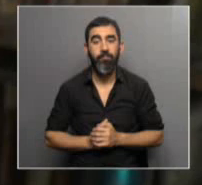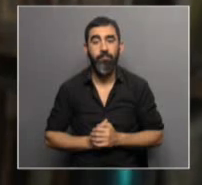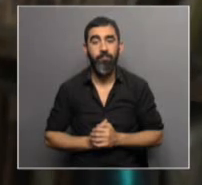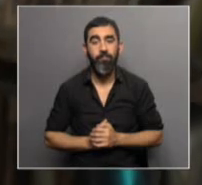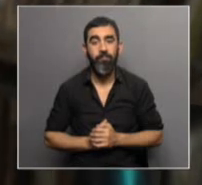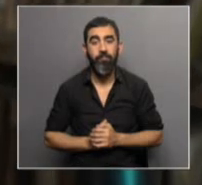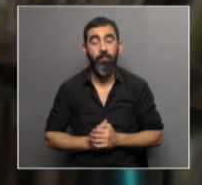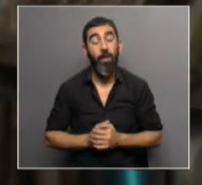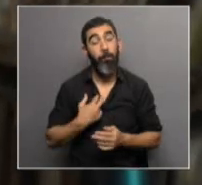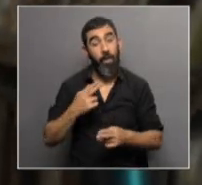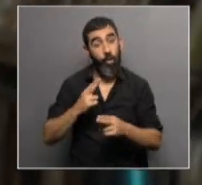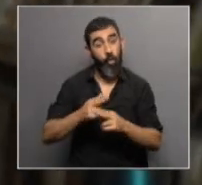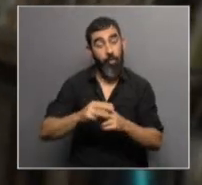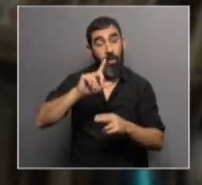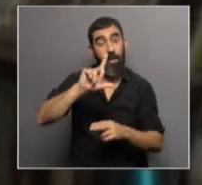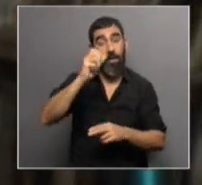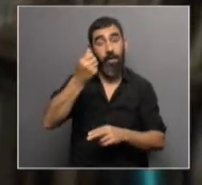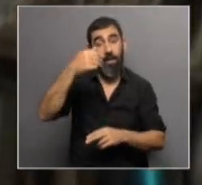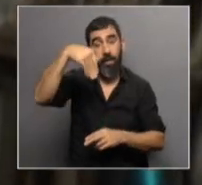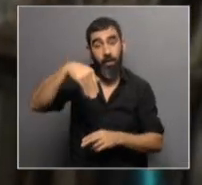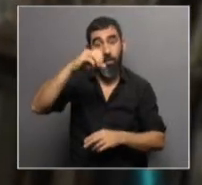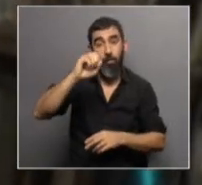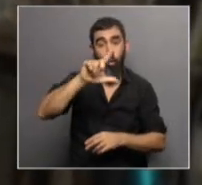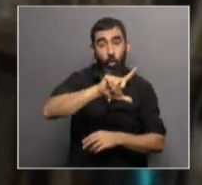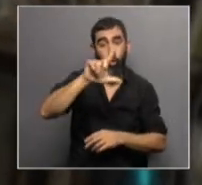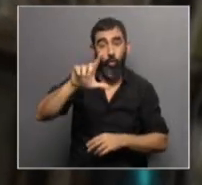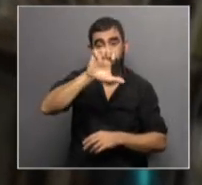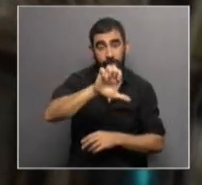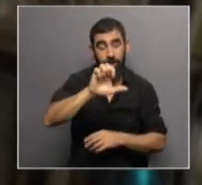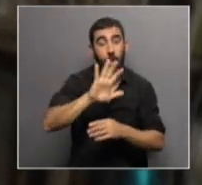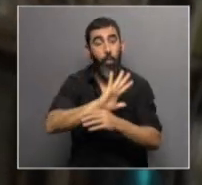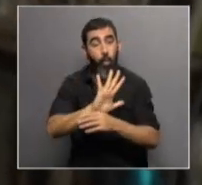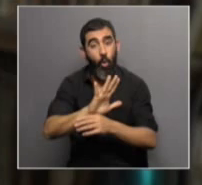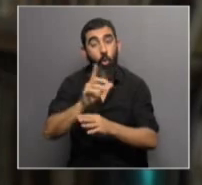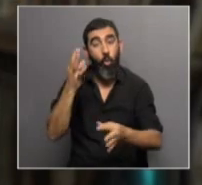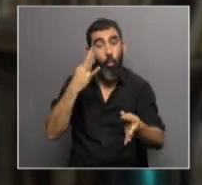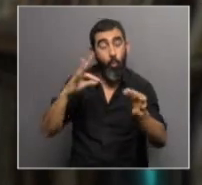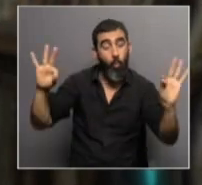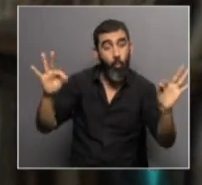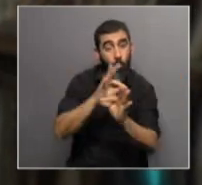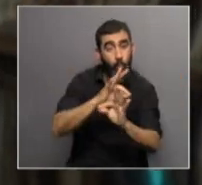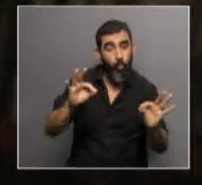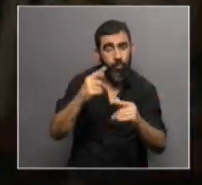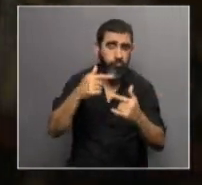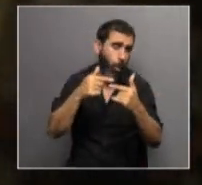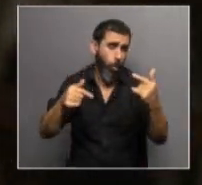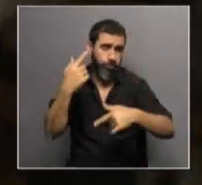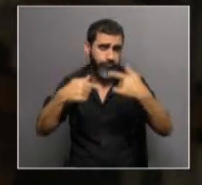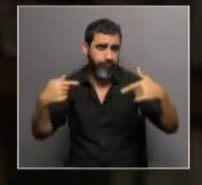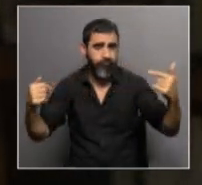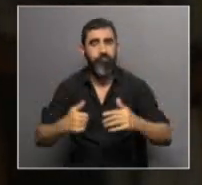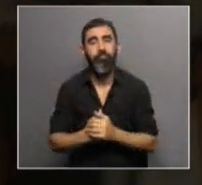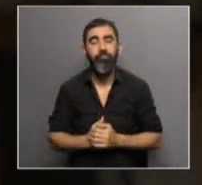hola mi nombre es guillermo la noche que soy biólogo y soy músico y otras cosas